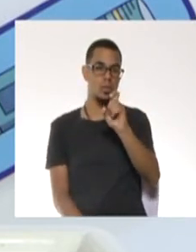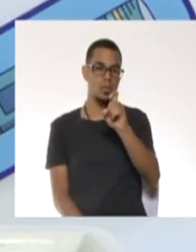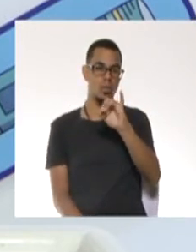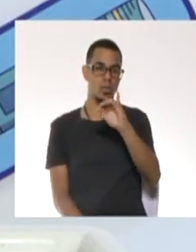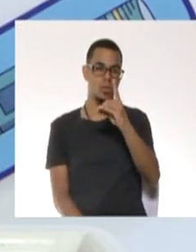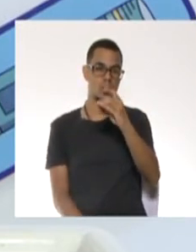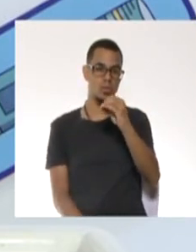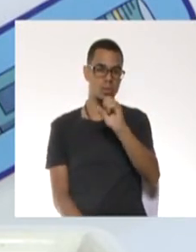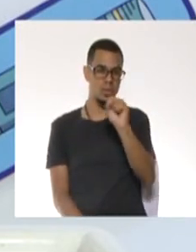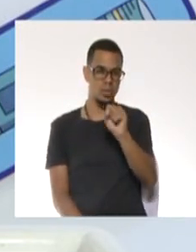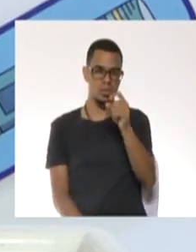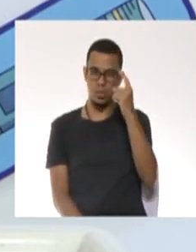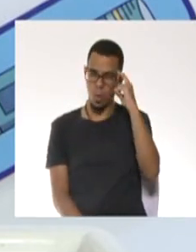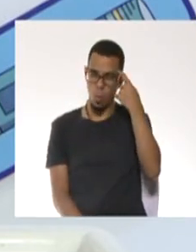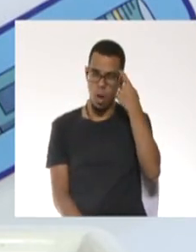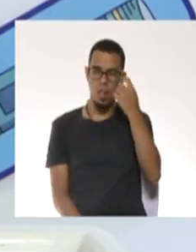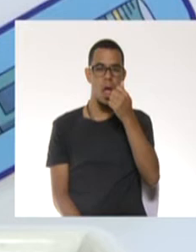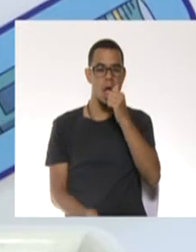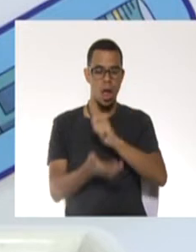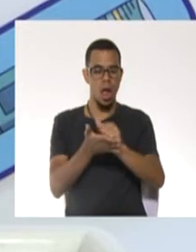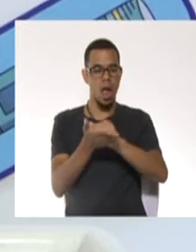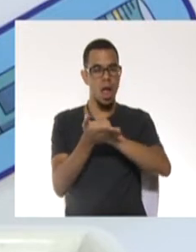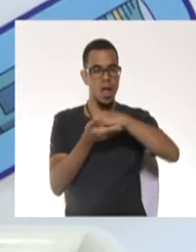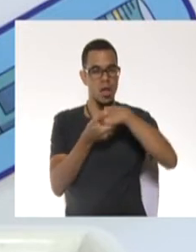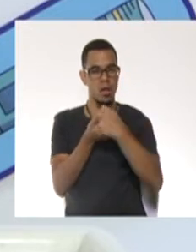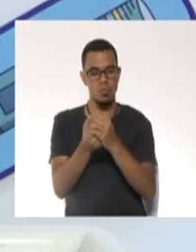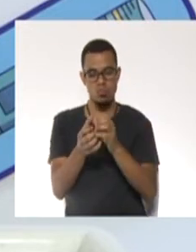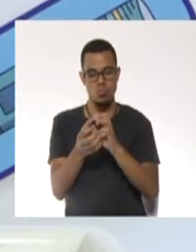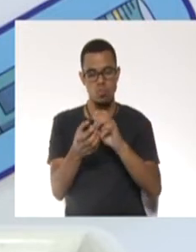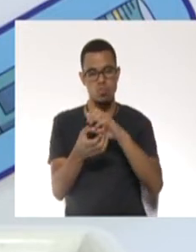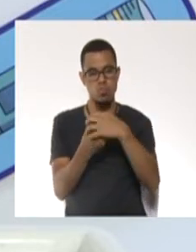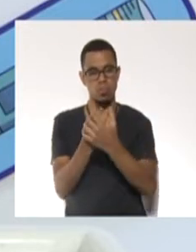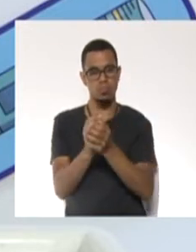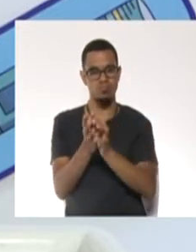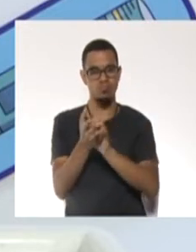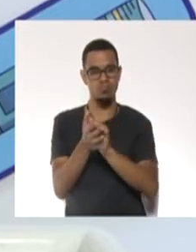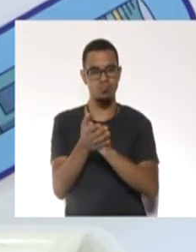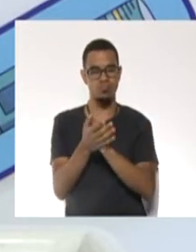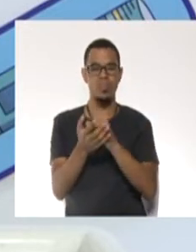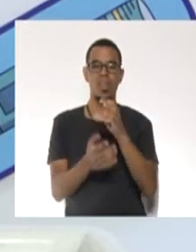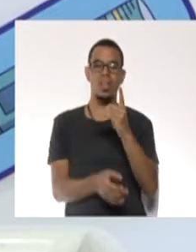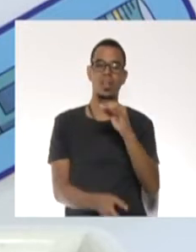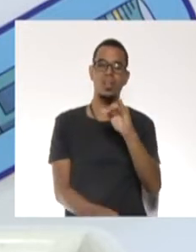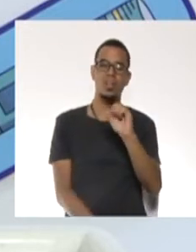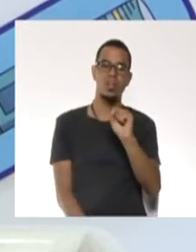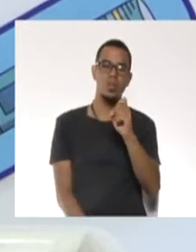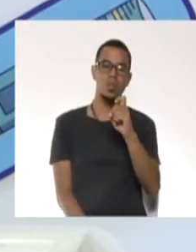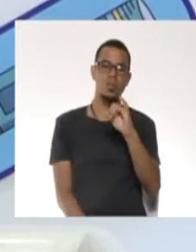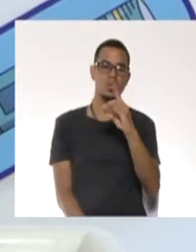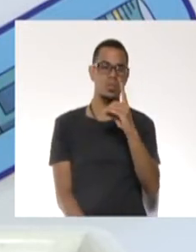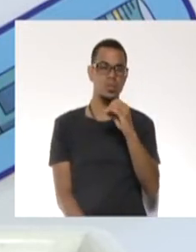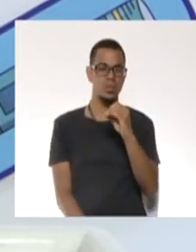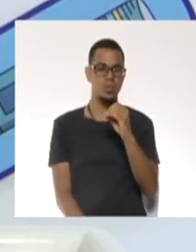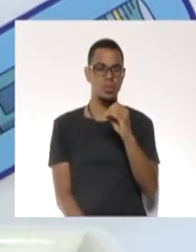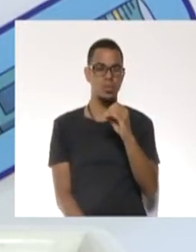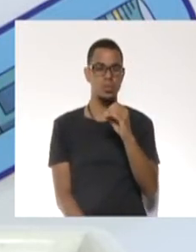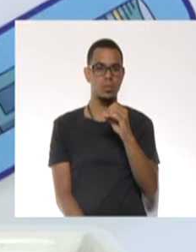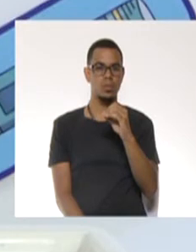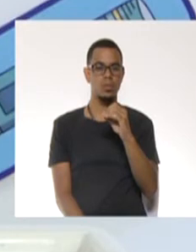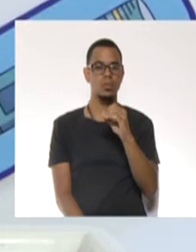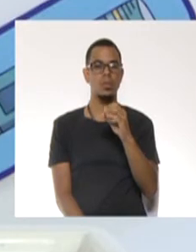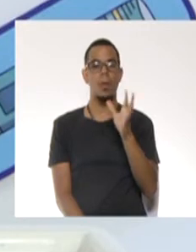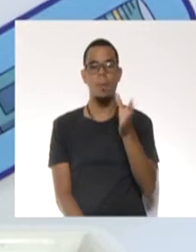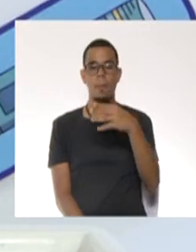que hablamos del jabón, bien, hidróxido de sodio, que también hablamos cuando el hidróxido